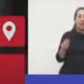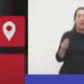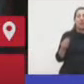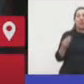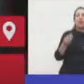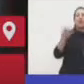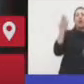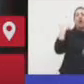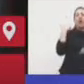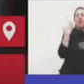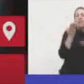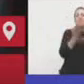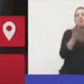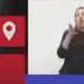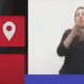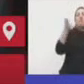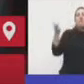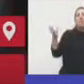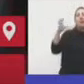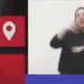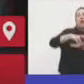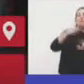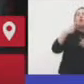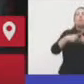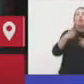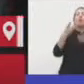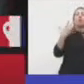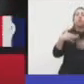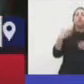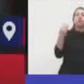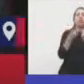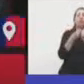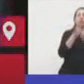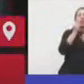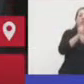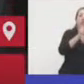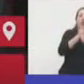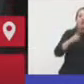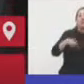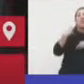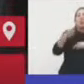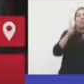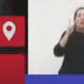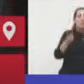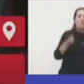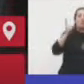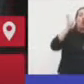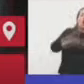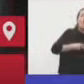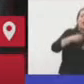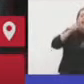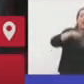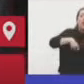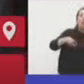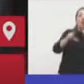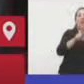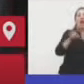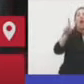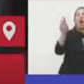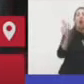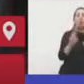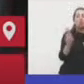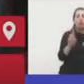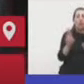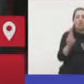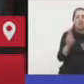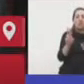debe hacerse en una red? ¿Quién dice esto sí, esto no? ¿El gobierno? Es que sirve para amedrentar, sirve para generar temor, para acallar voces críticas.